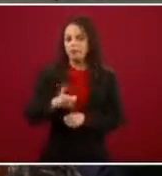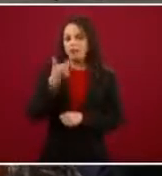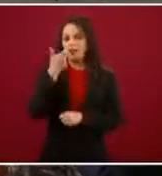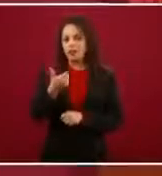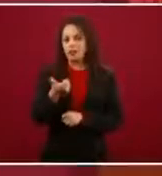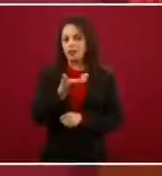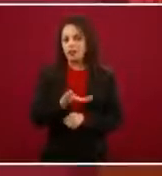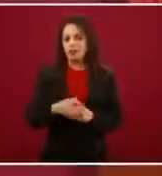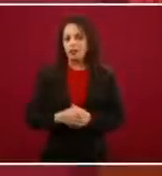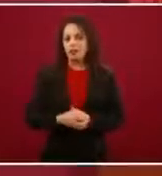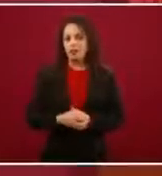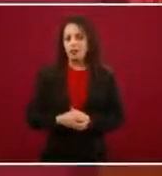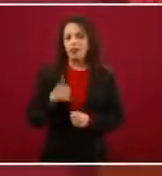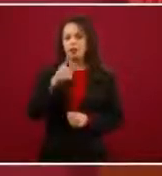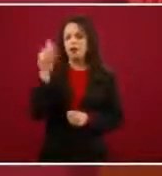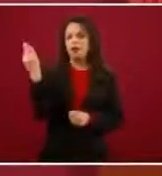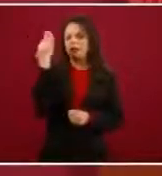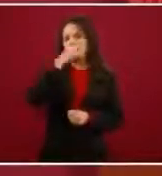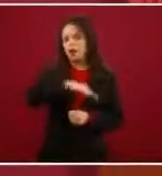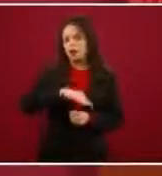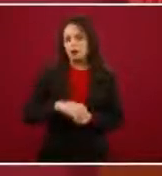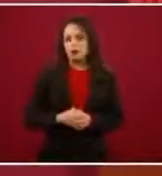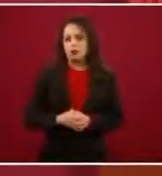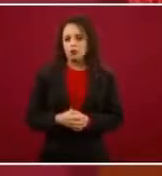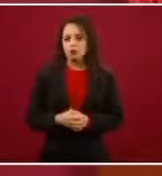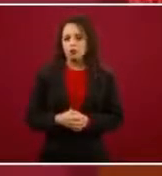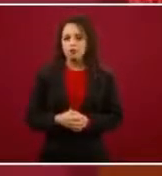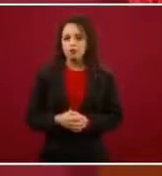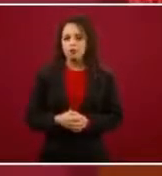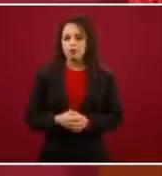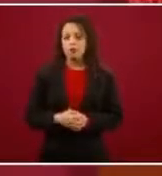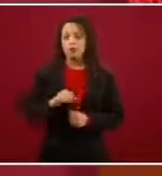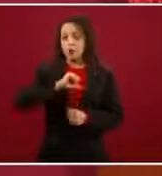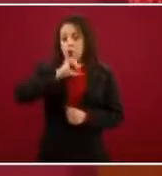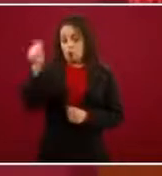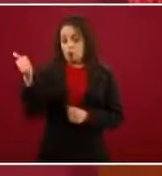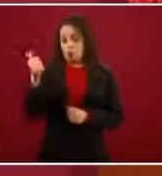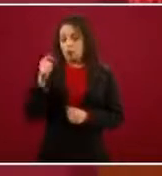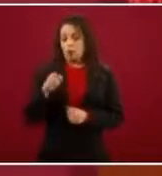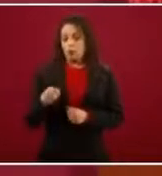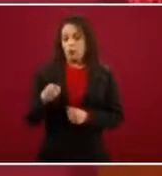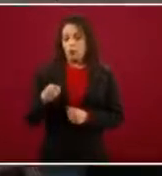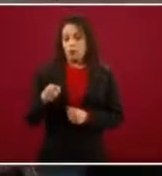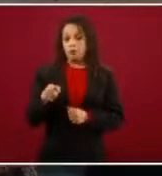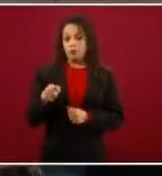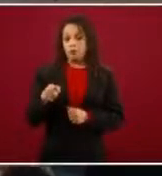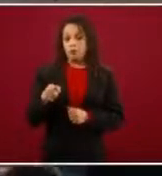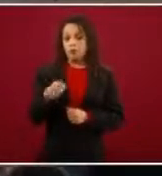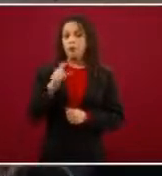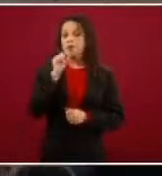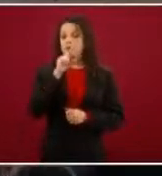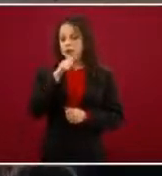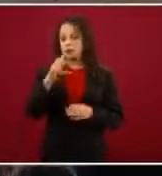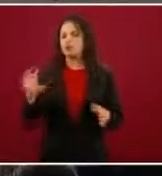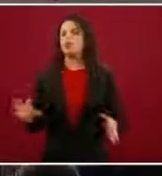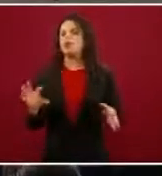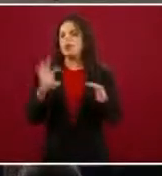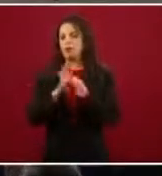como Fantasma o Fachada. Adelante, por favor. Otro caso vinculado con el anterior tiene que ver con